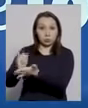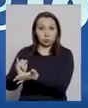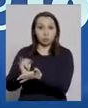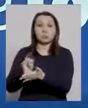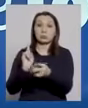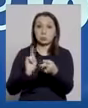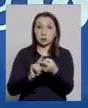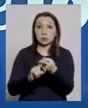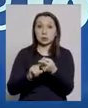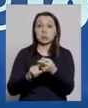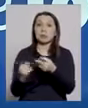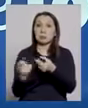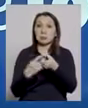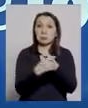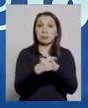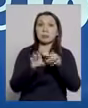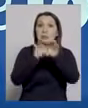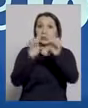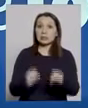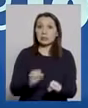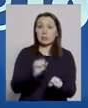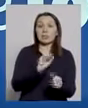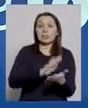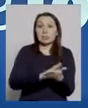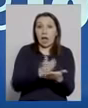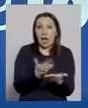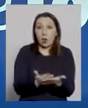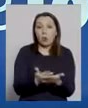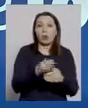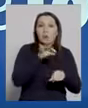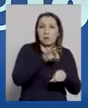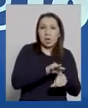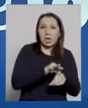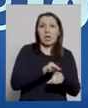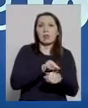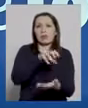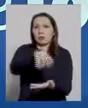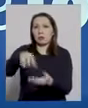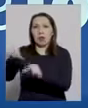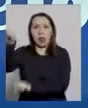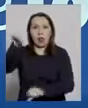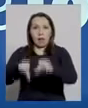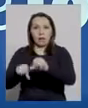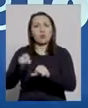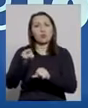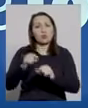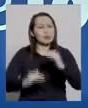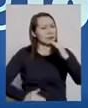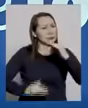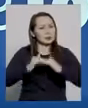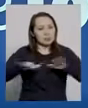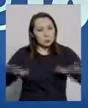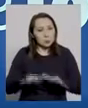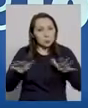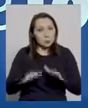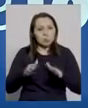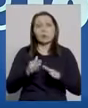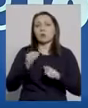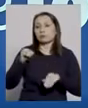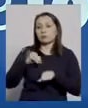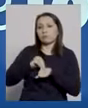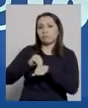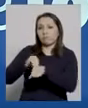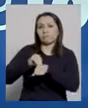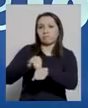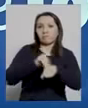que participan en el sistema de salud, desde médicos a laboratorios, que hagan sus máximos esfuerzos para notificar